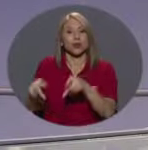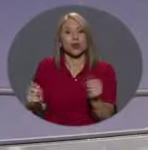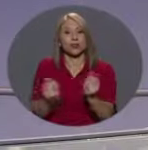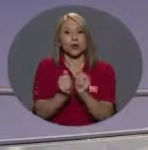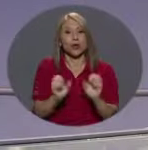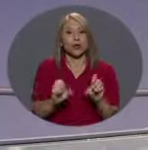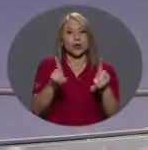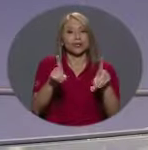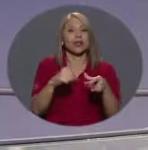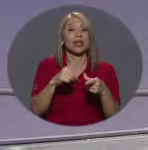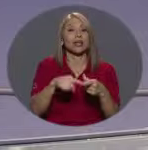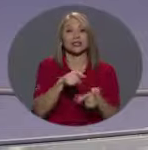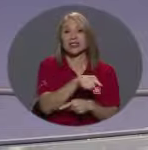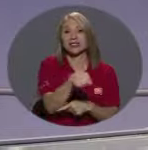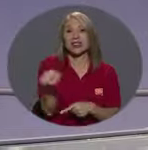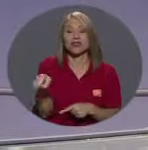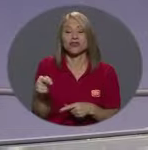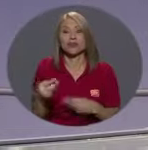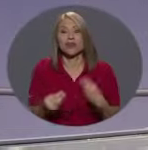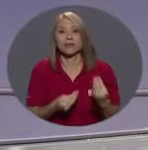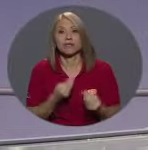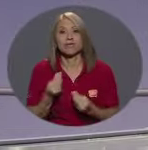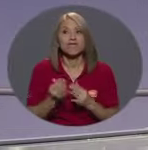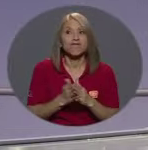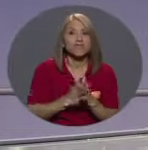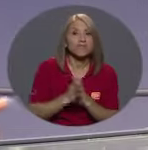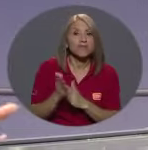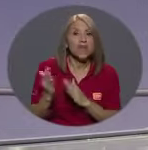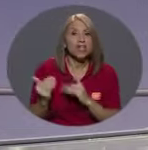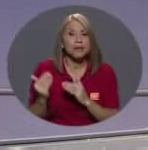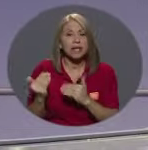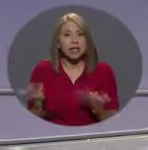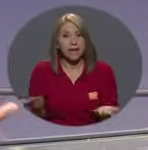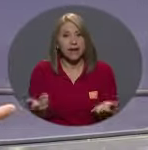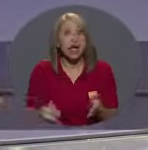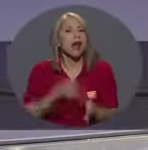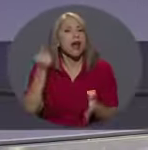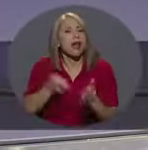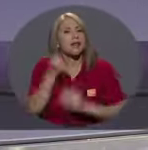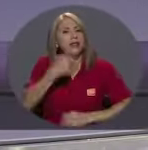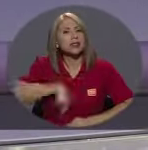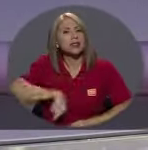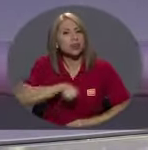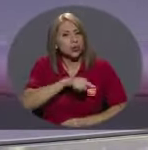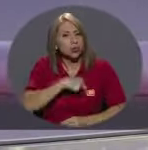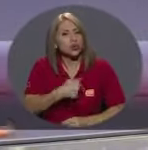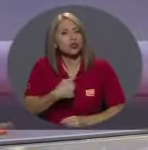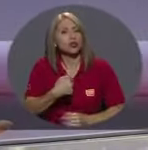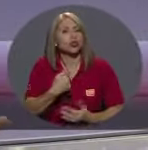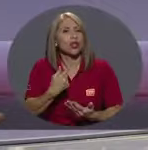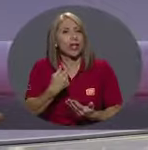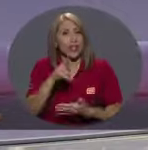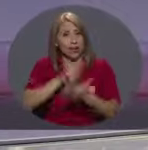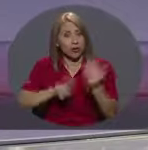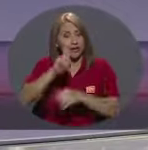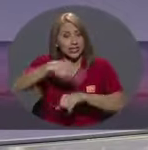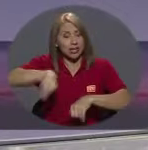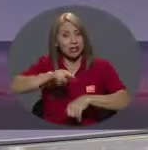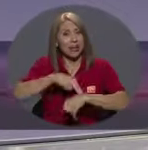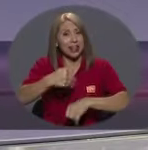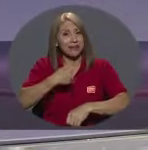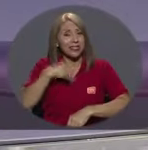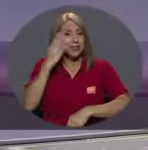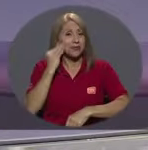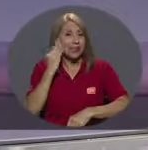ellos, una expectativa que se traduce inclusive en algunos momentos, por la experiencia que hemos tenido en la Universidad Nacional, en